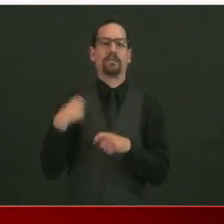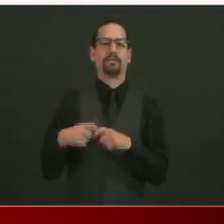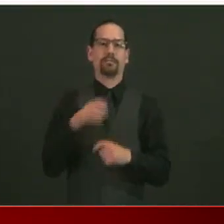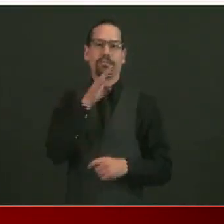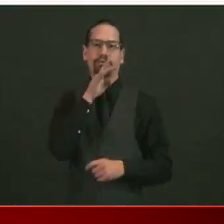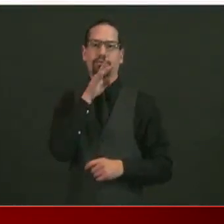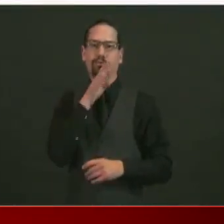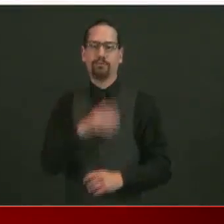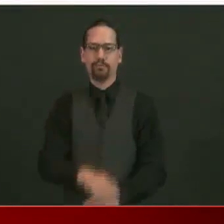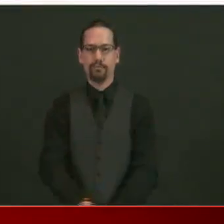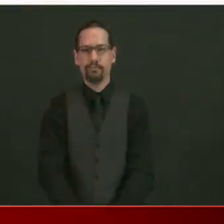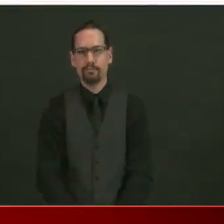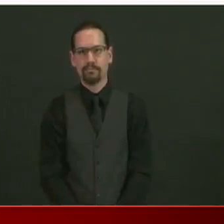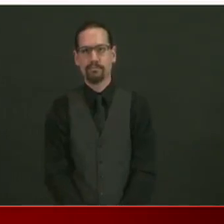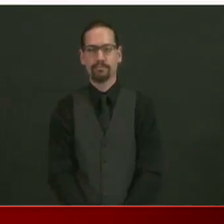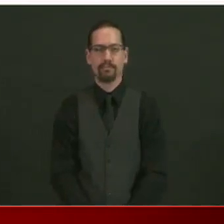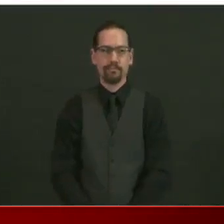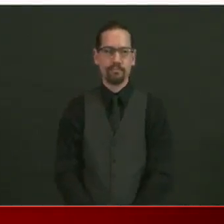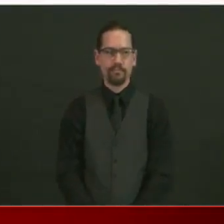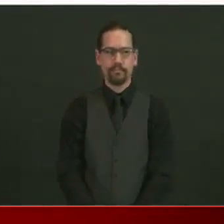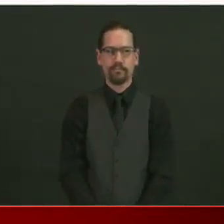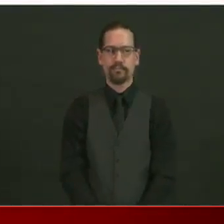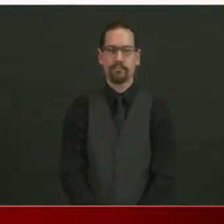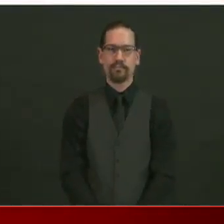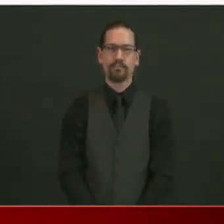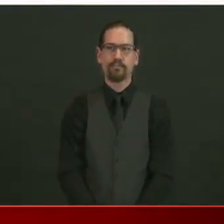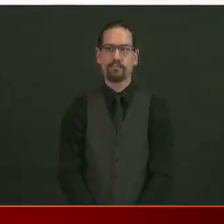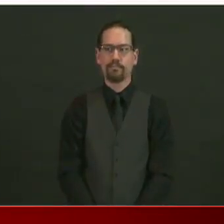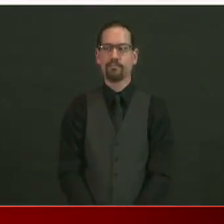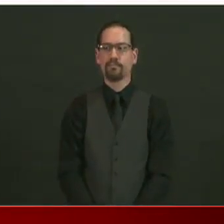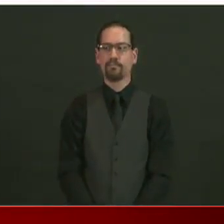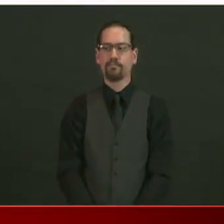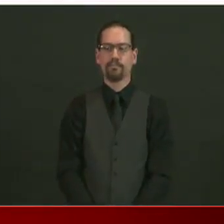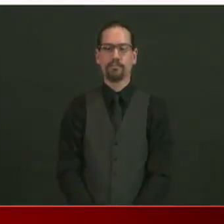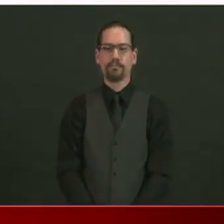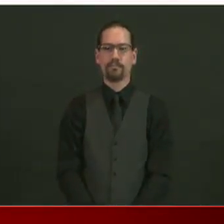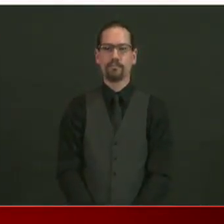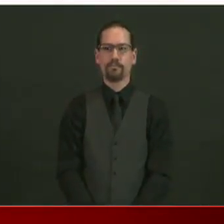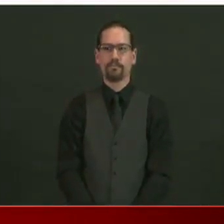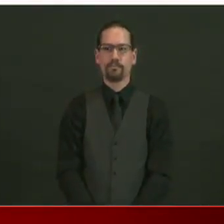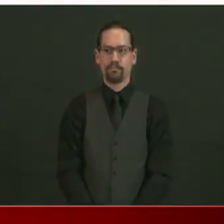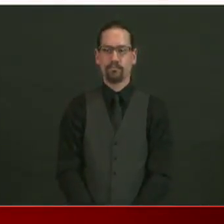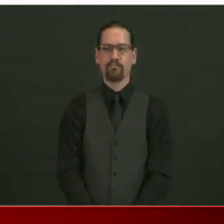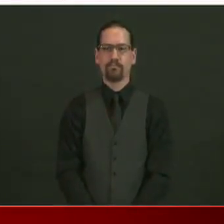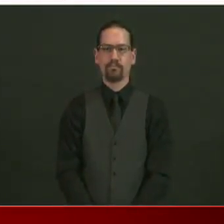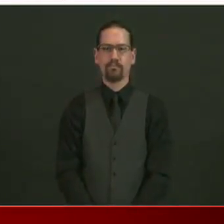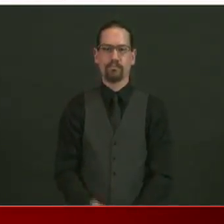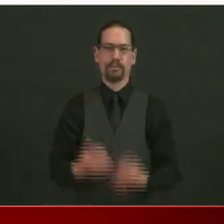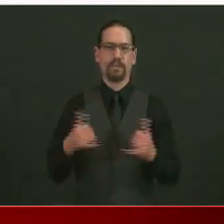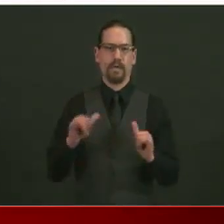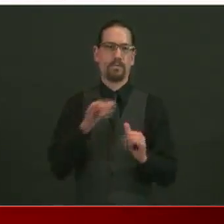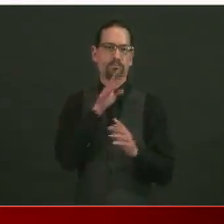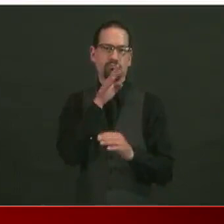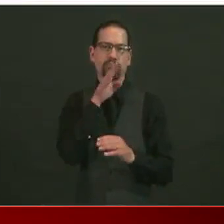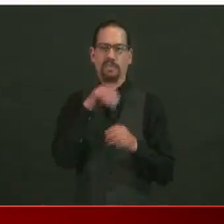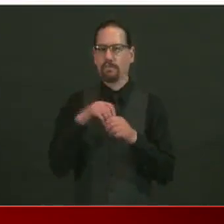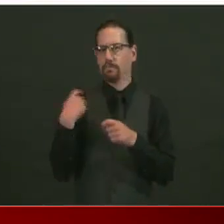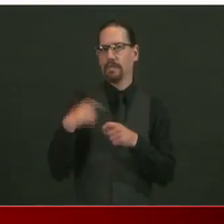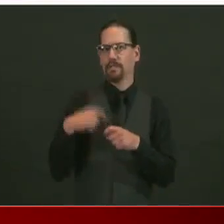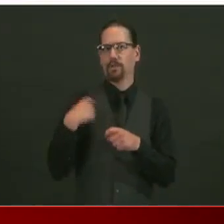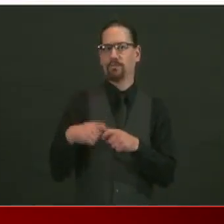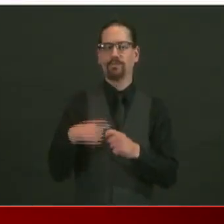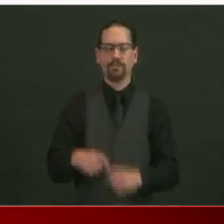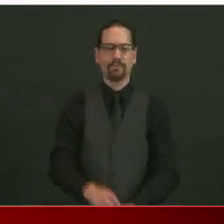la gobernadora por su liderazgo que no ha permitido a nosotros ser los líderes en la nación entera en términos